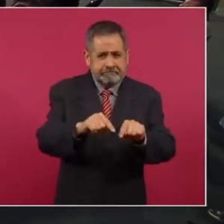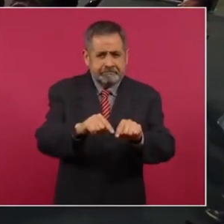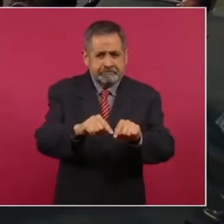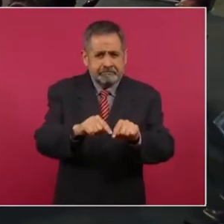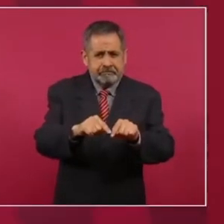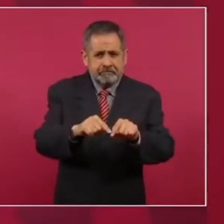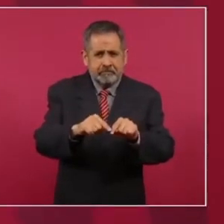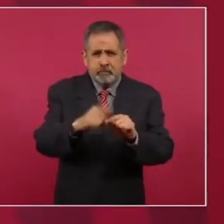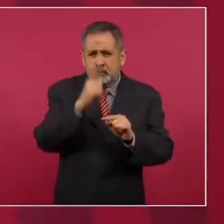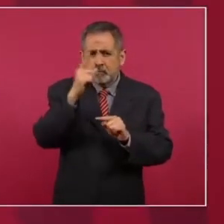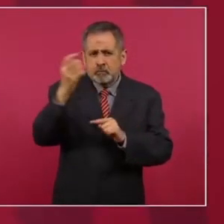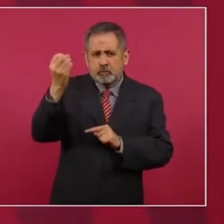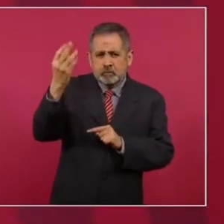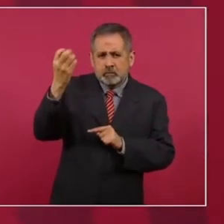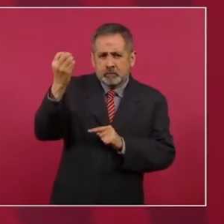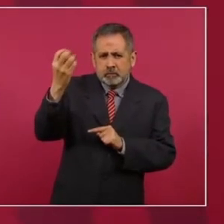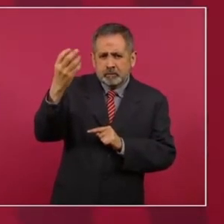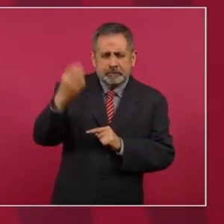había foquitos.